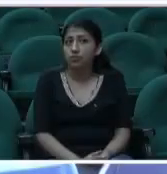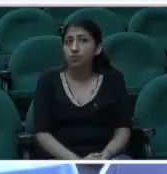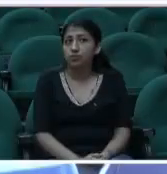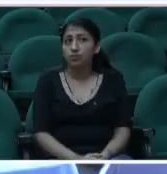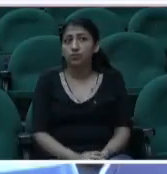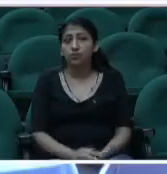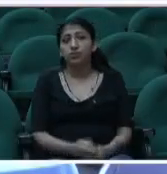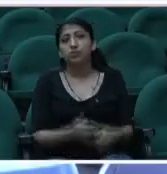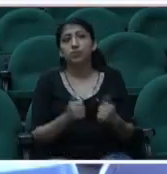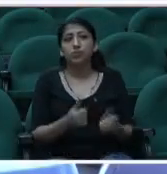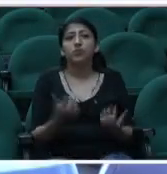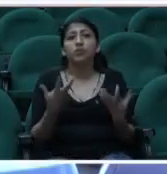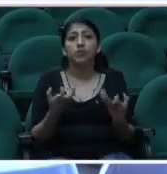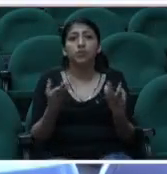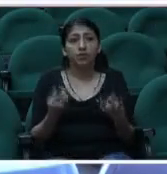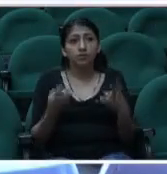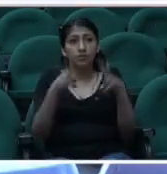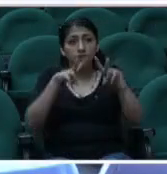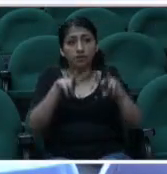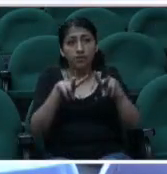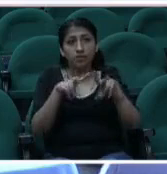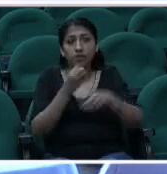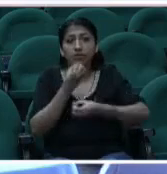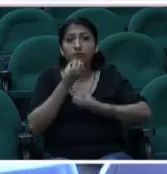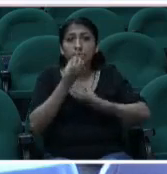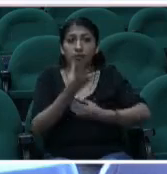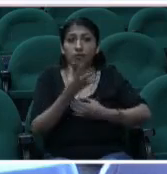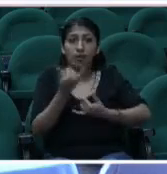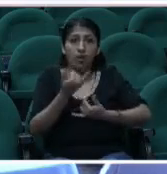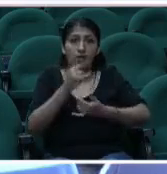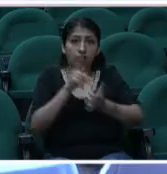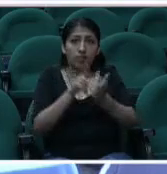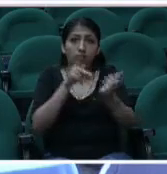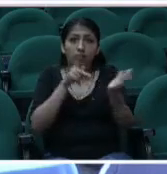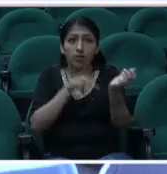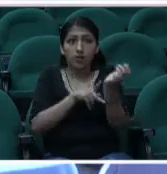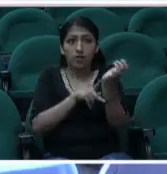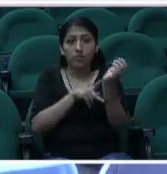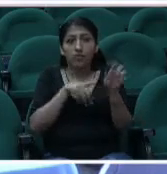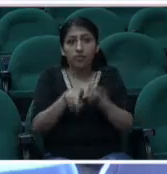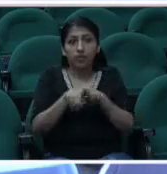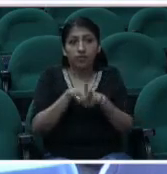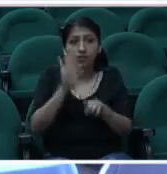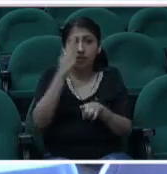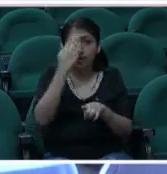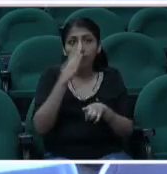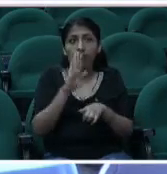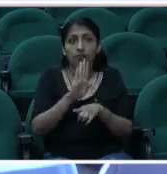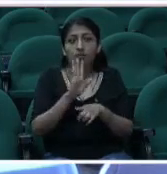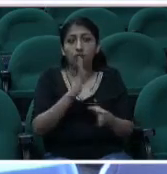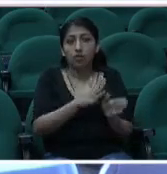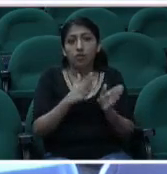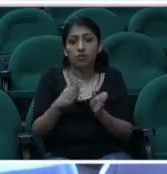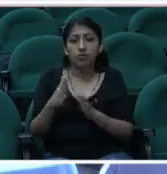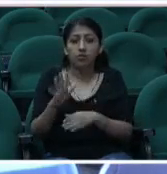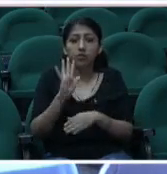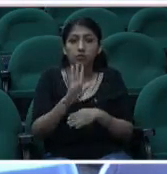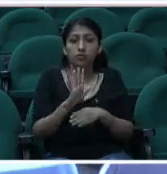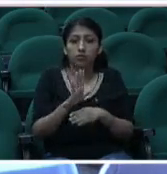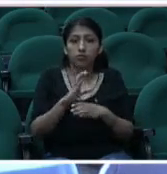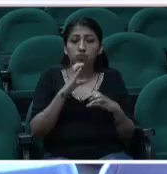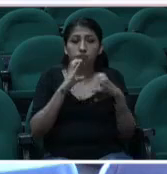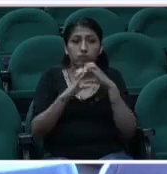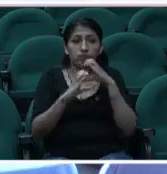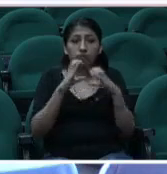bien queremos también expresar que este evento del debate frente a frente está organizado por la asociación de